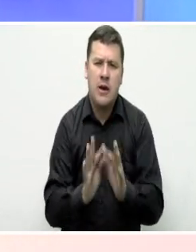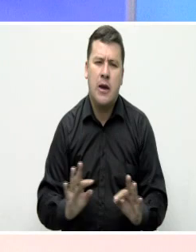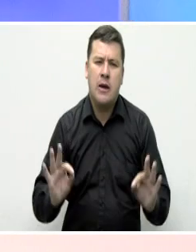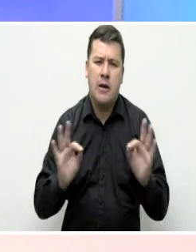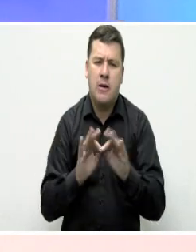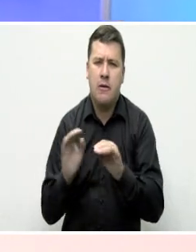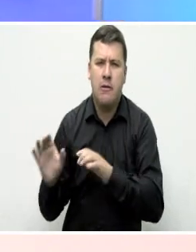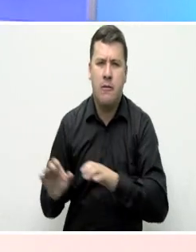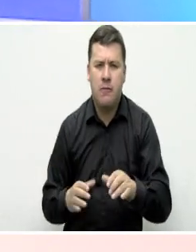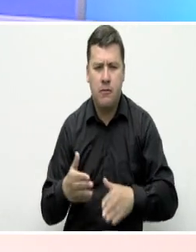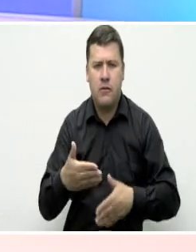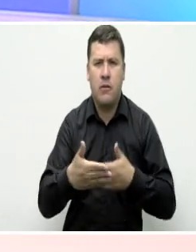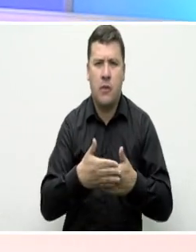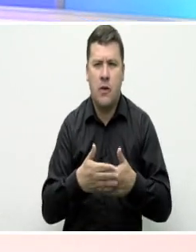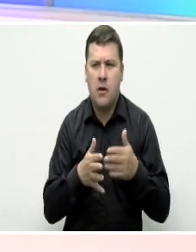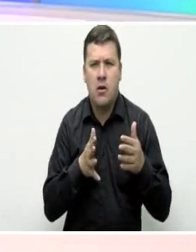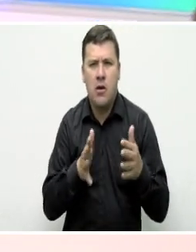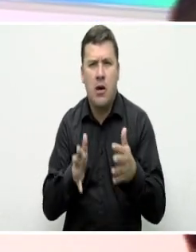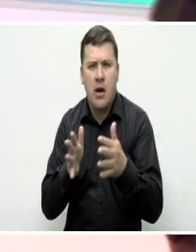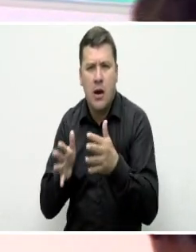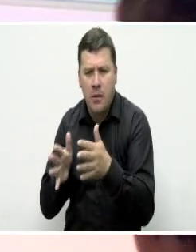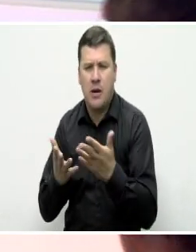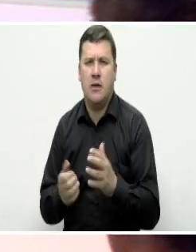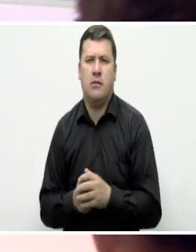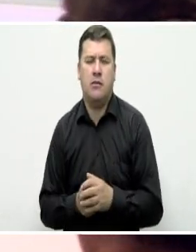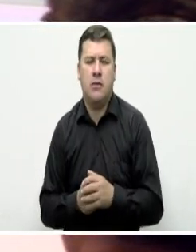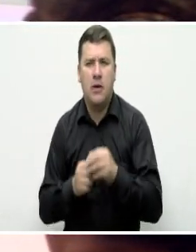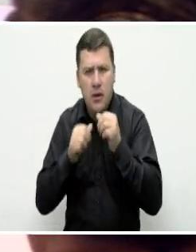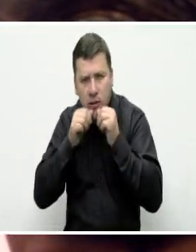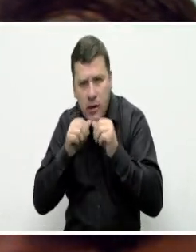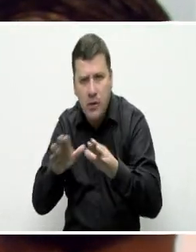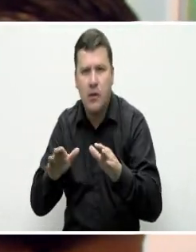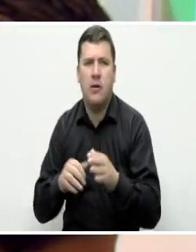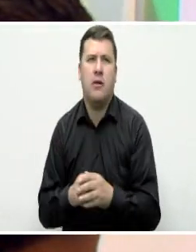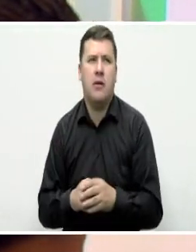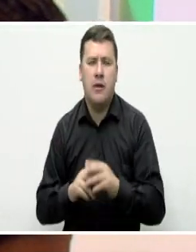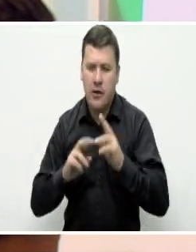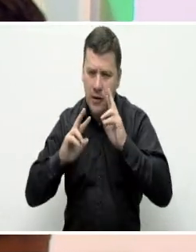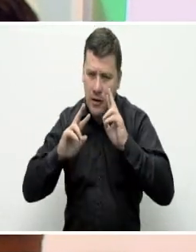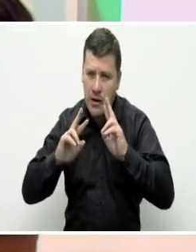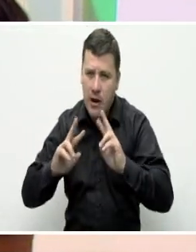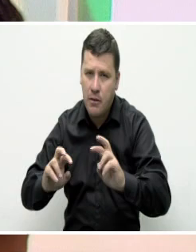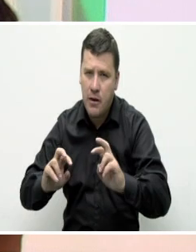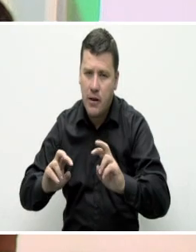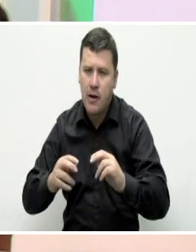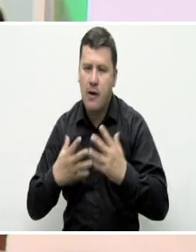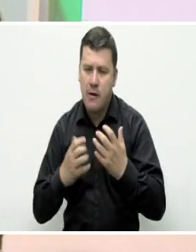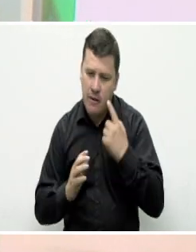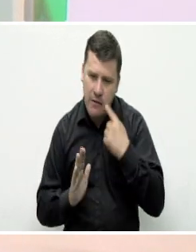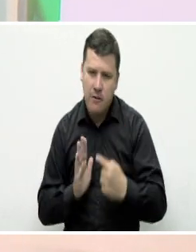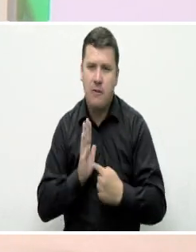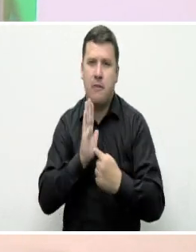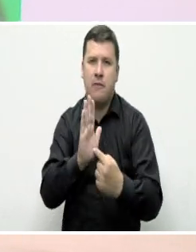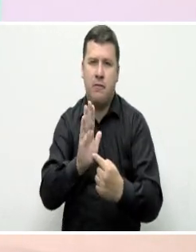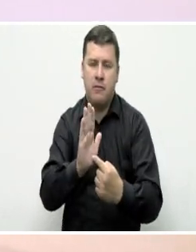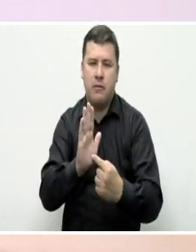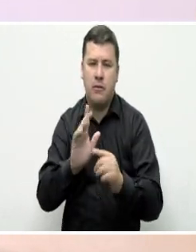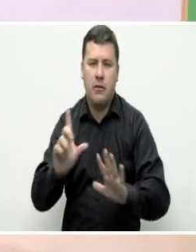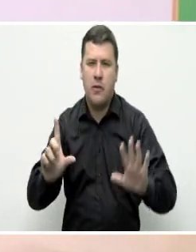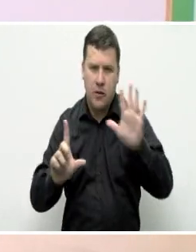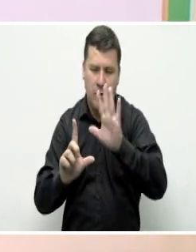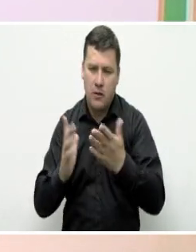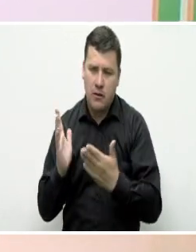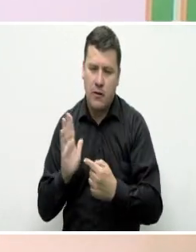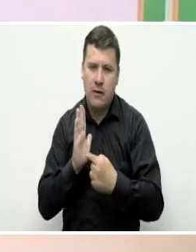importantes acciones en capacitación, en divulgación, en investigación que queremos mostrarles en el video